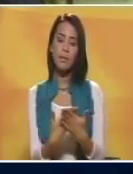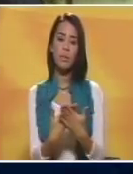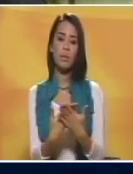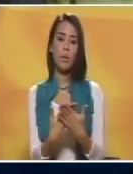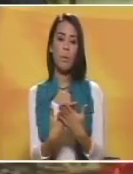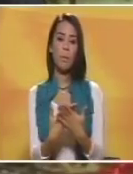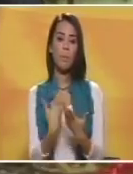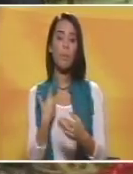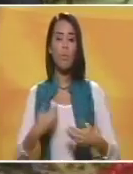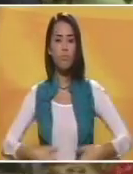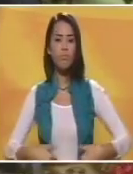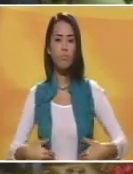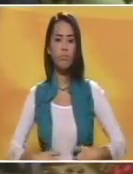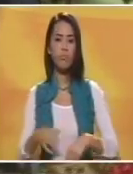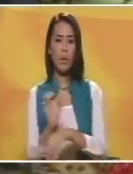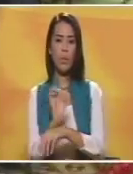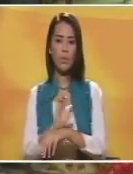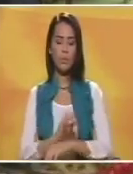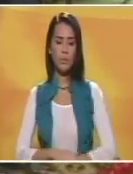realizado Ecuador.